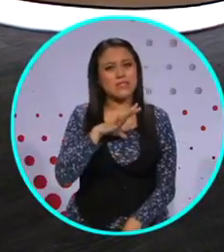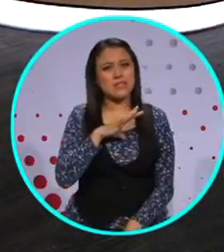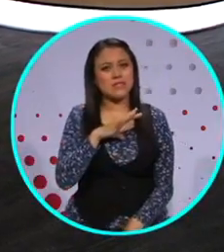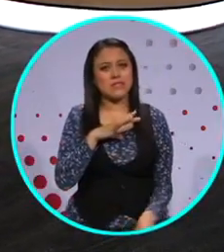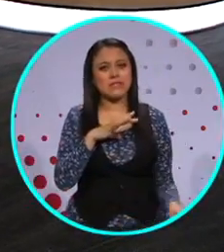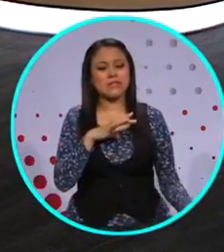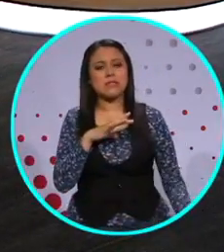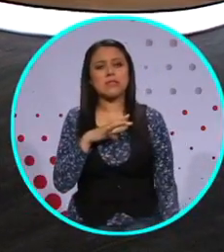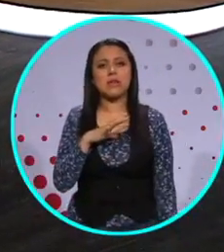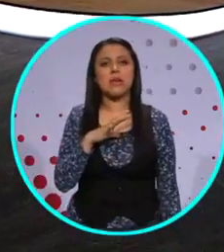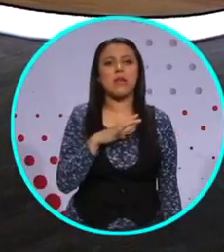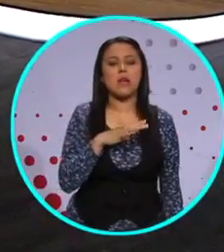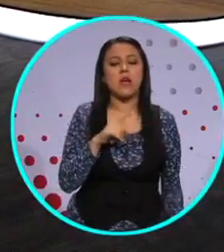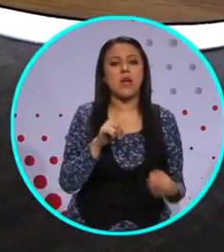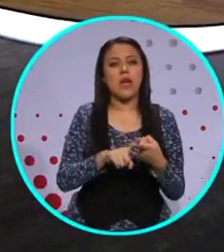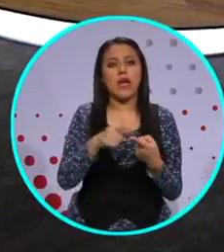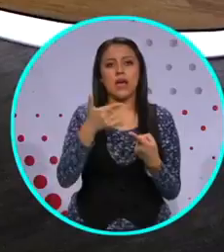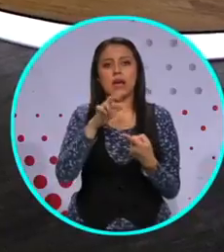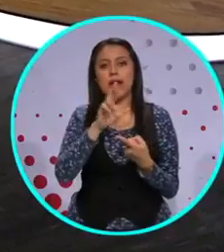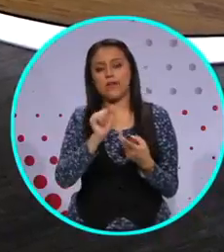graco y wine